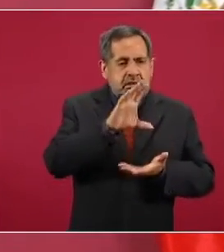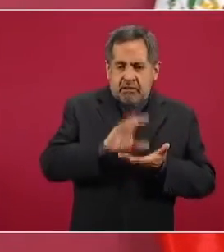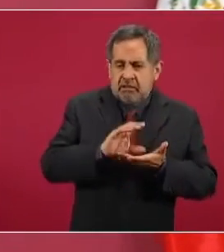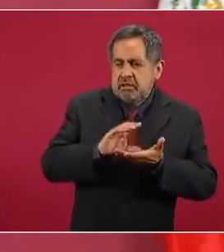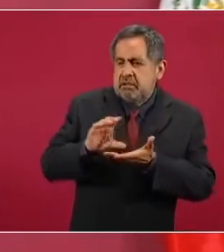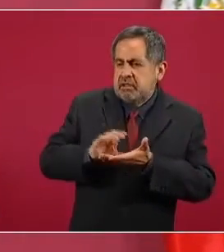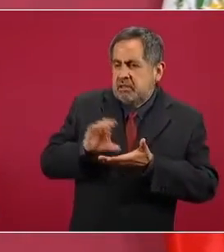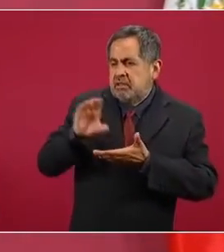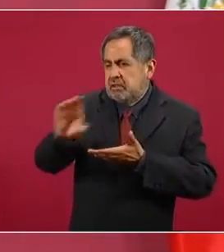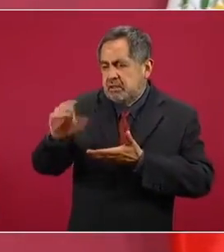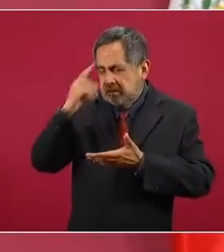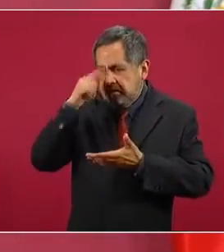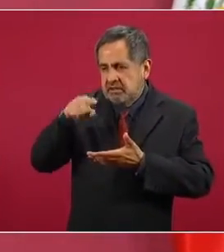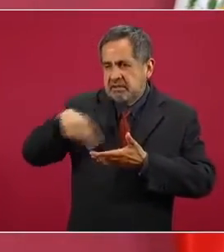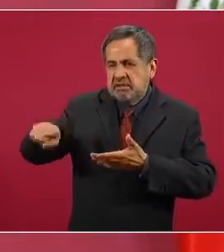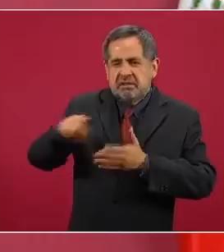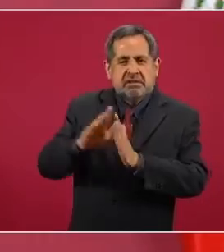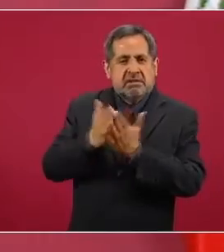utilizar ese dinero,